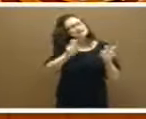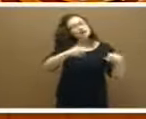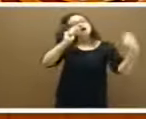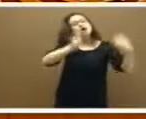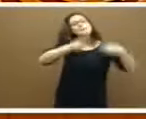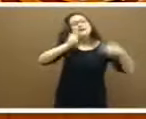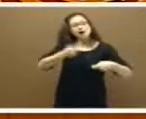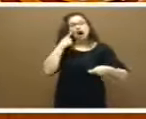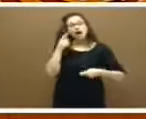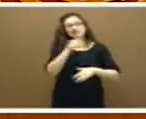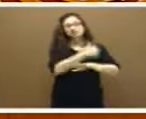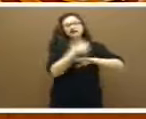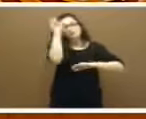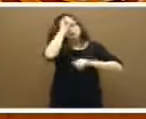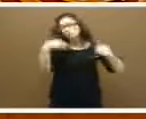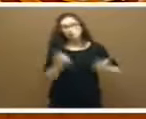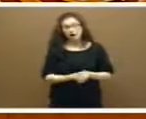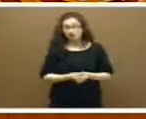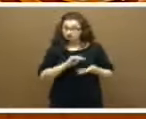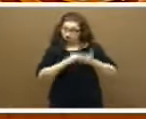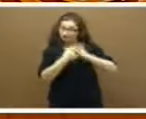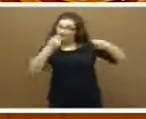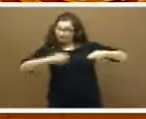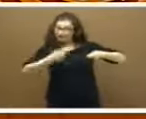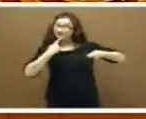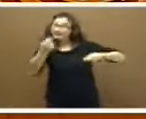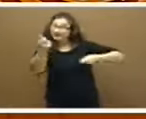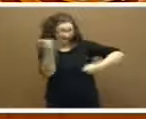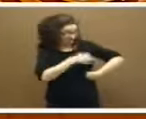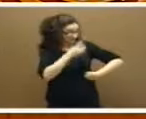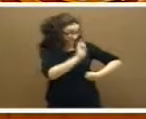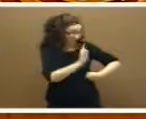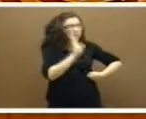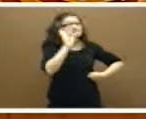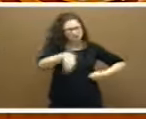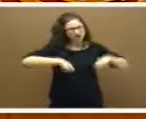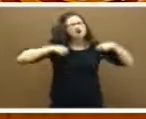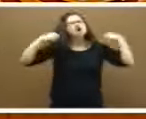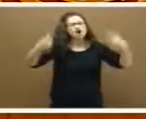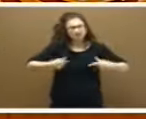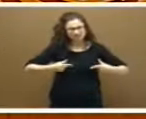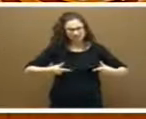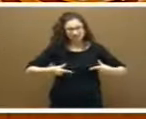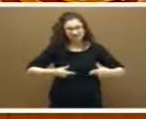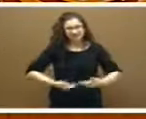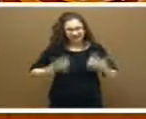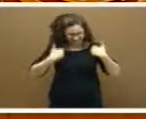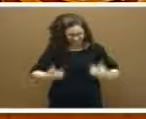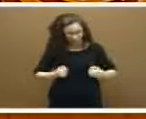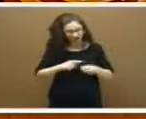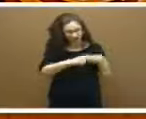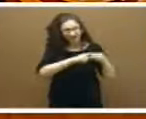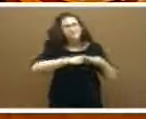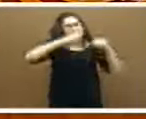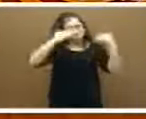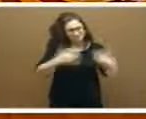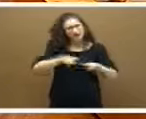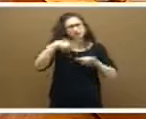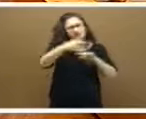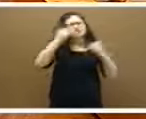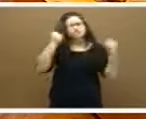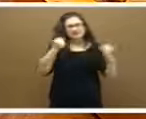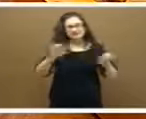Por cierto, un sistema de copago que ya dijimos que el ahorro no iba a ser tal, pero los costes en salud y en solidaridad van a ser tremendos.